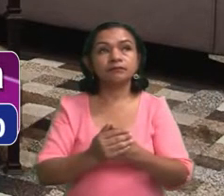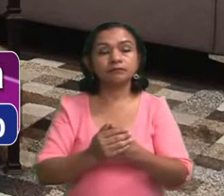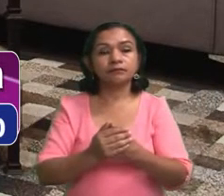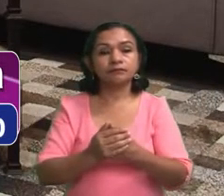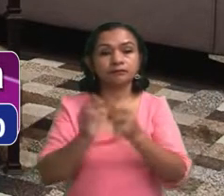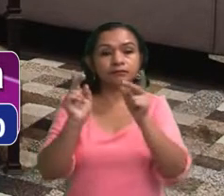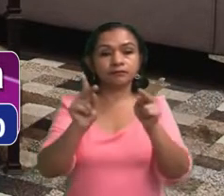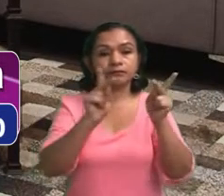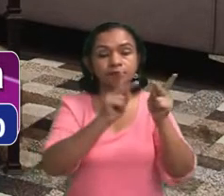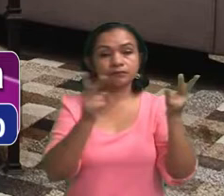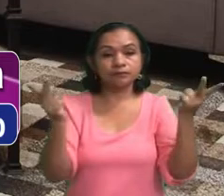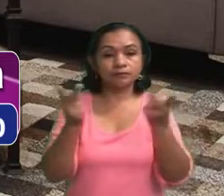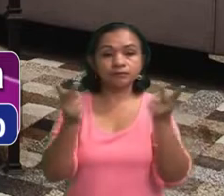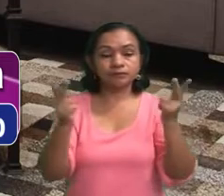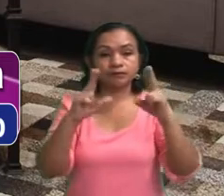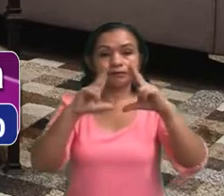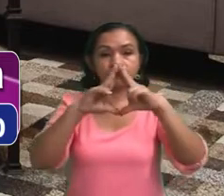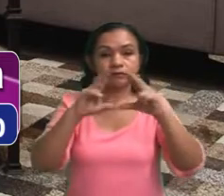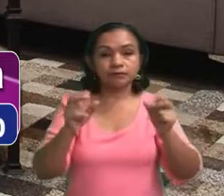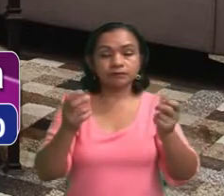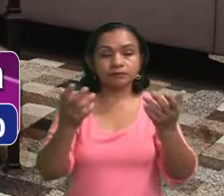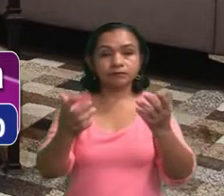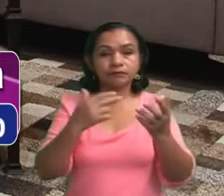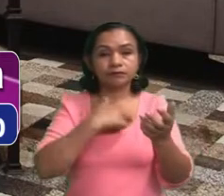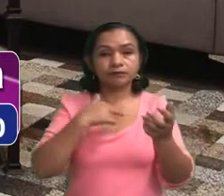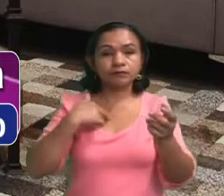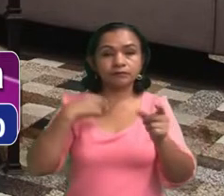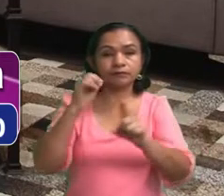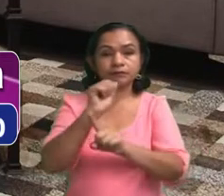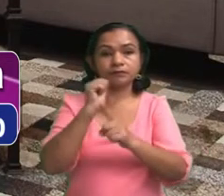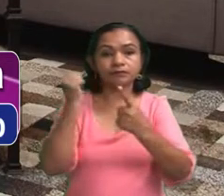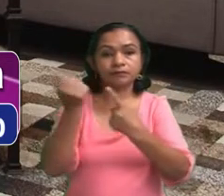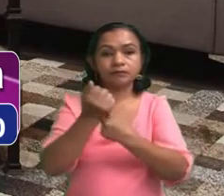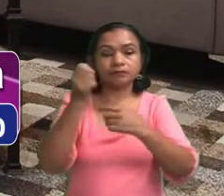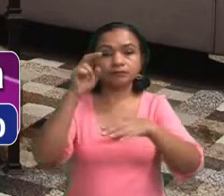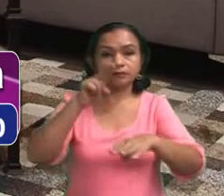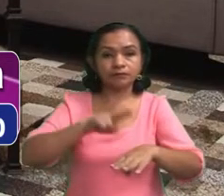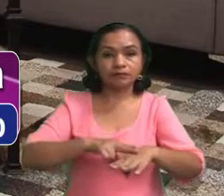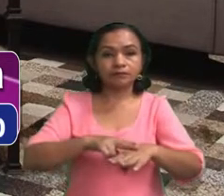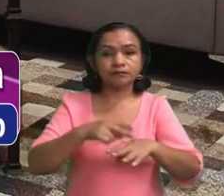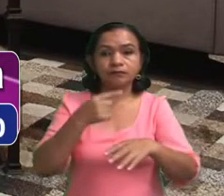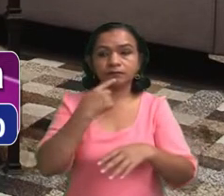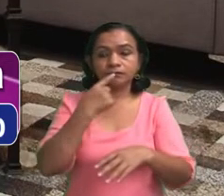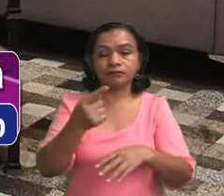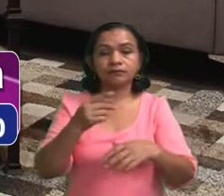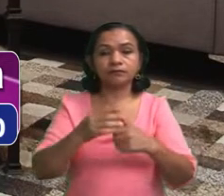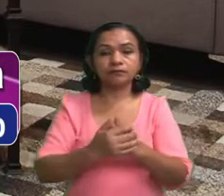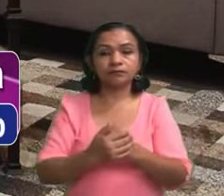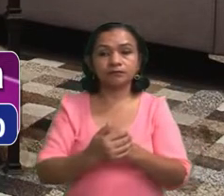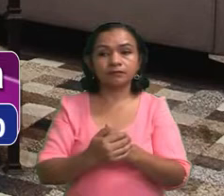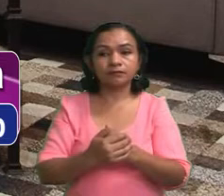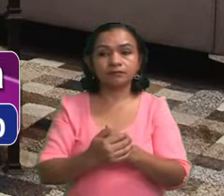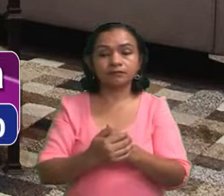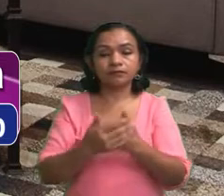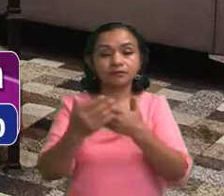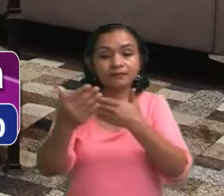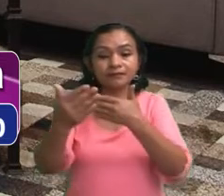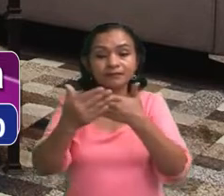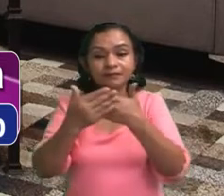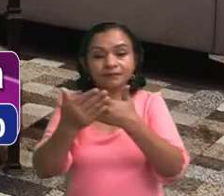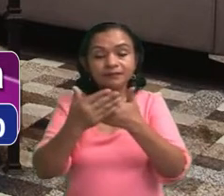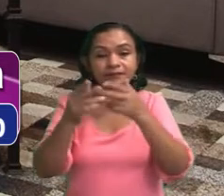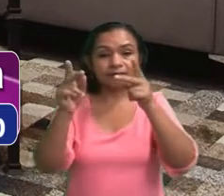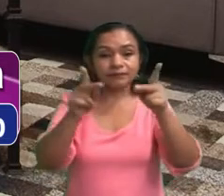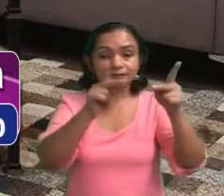ciudadanos nicaragüenses, tratando la Asamblea Nacional, como dice muy bien en su eslogan, acercándose a